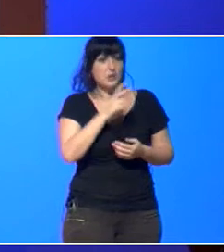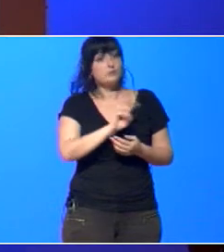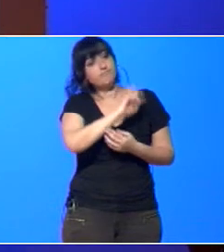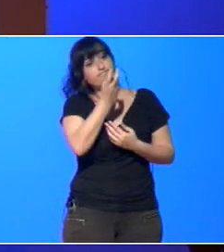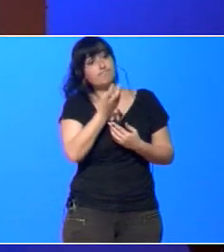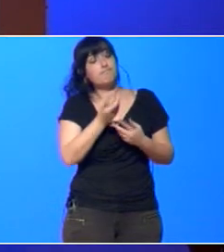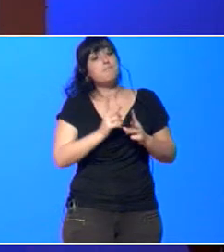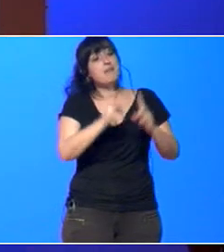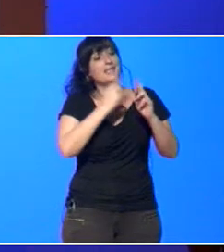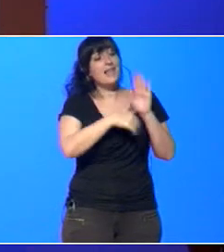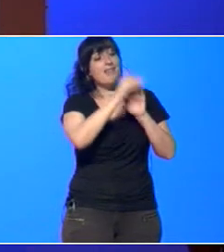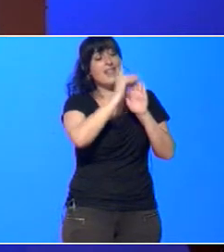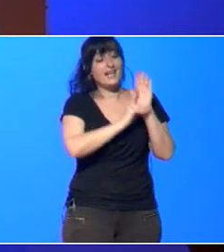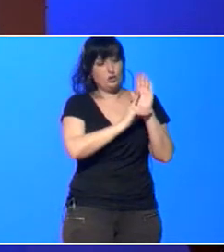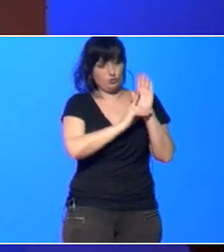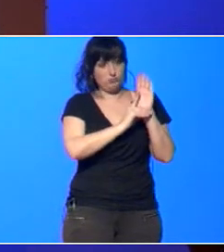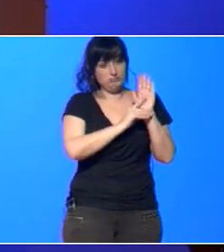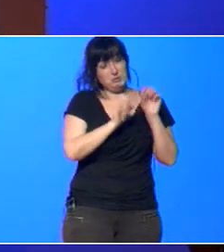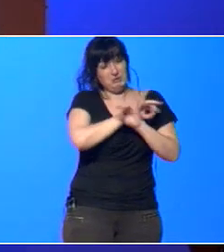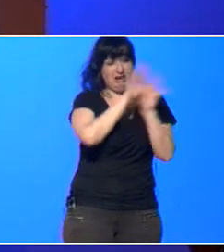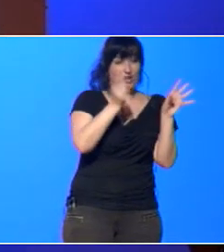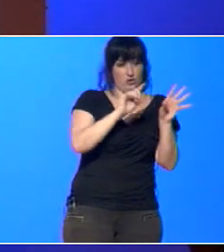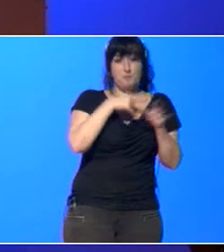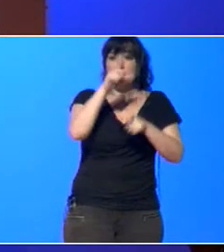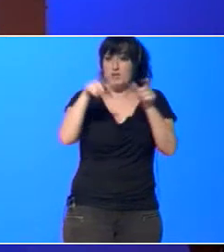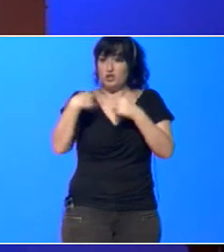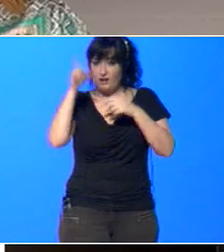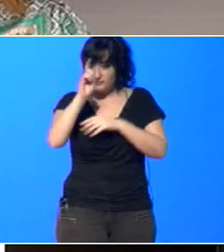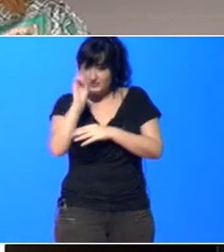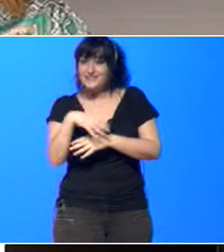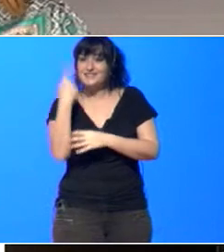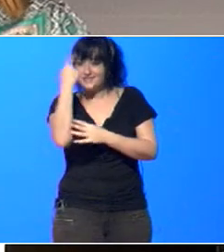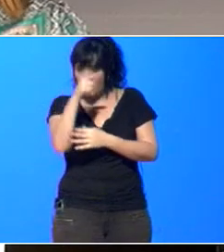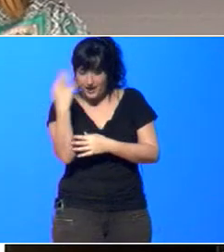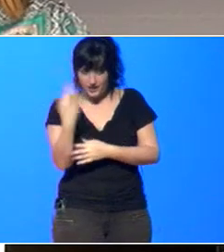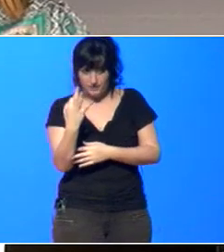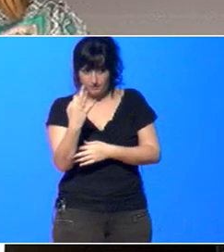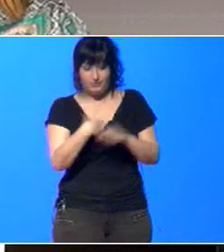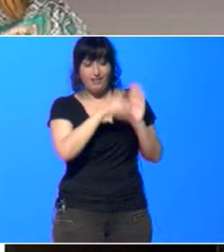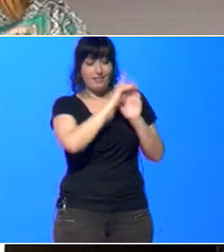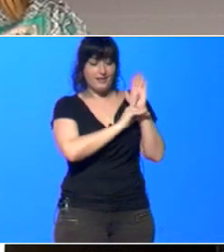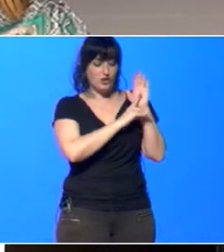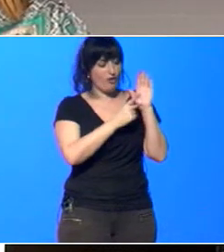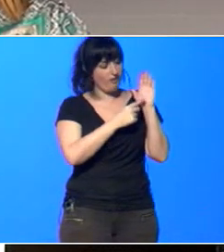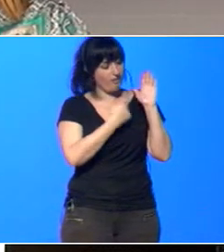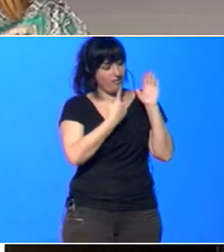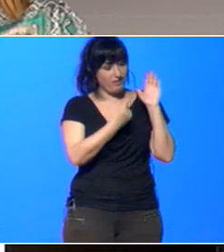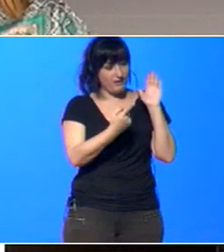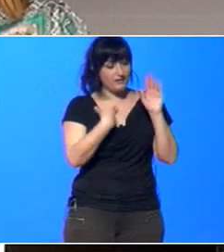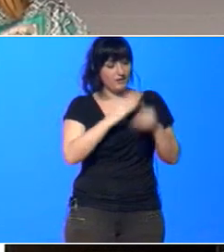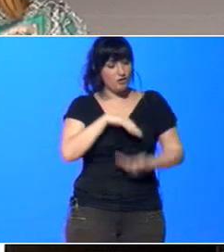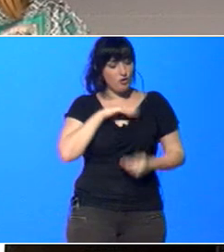pero que un docente lo tiene que saber, pienso yo. Que él dice, en el decreto se dice que las competencias se